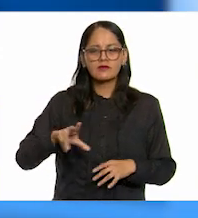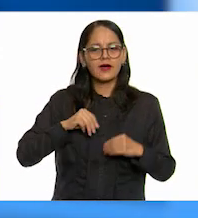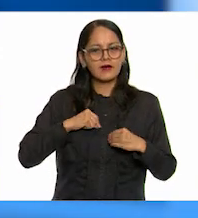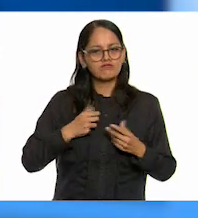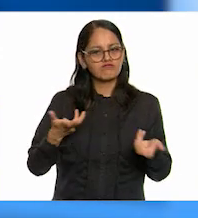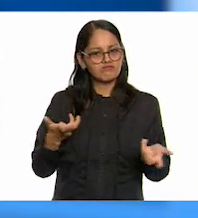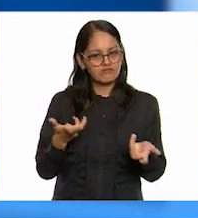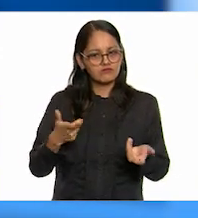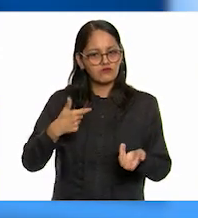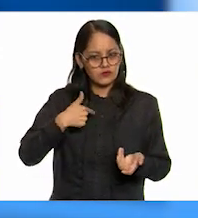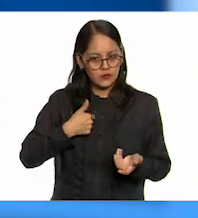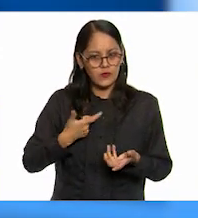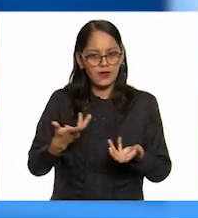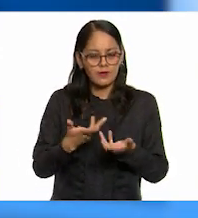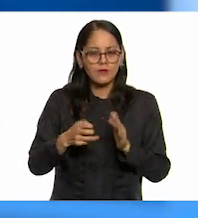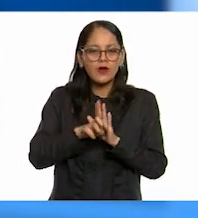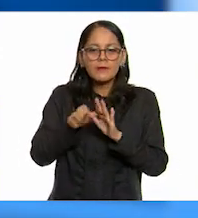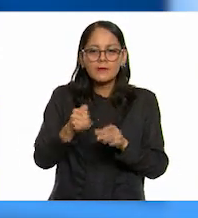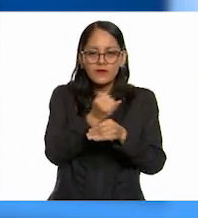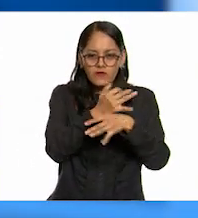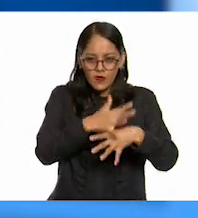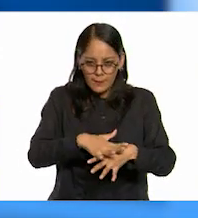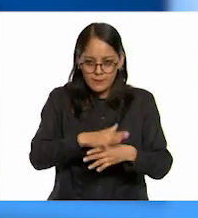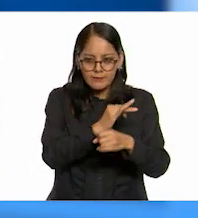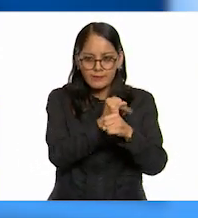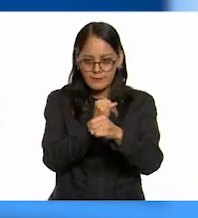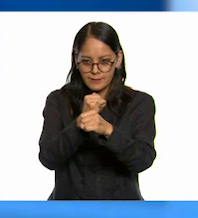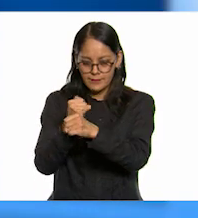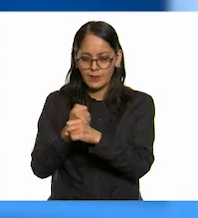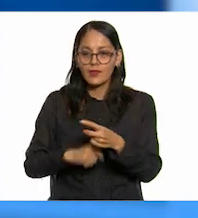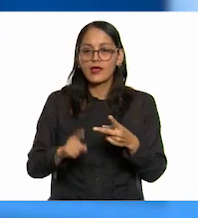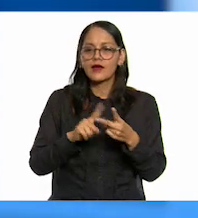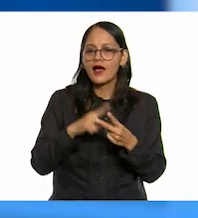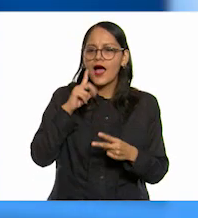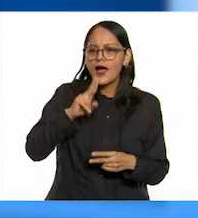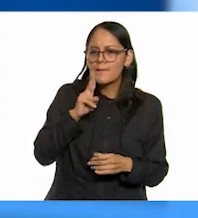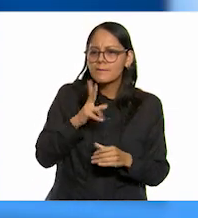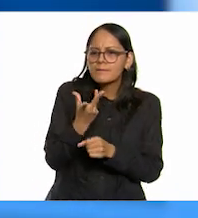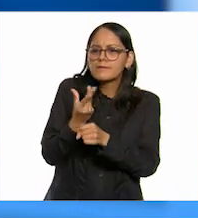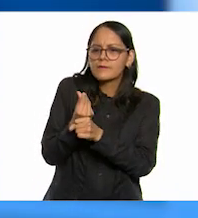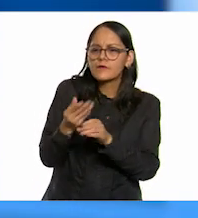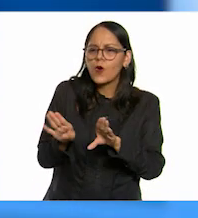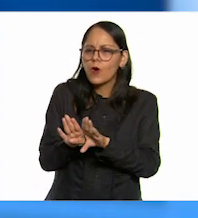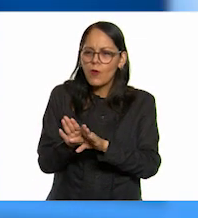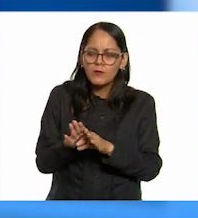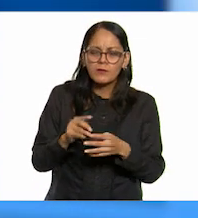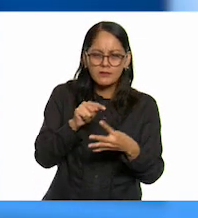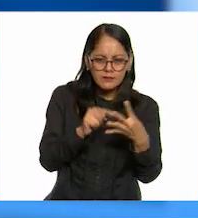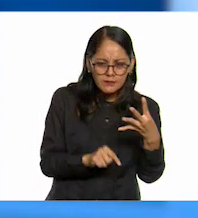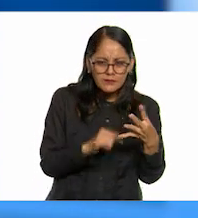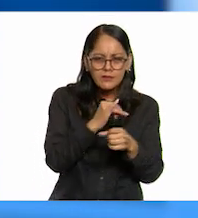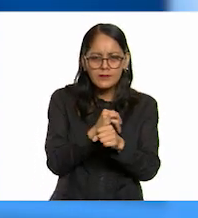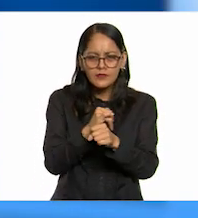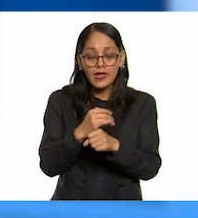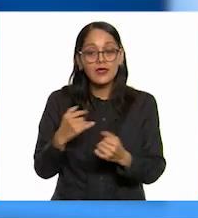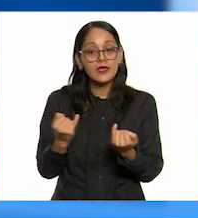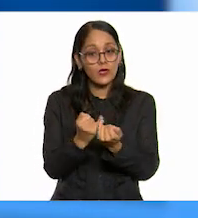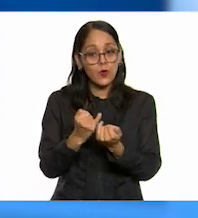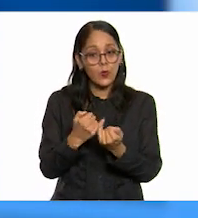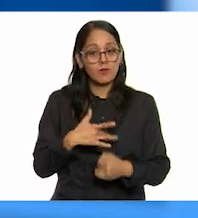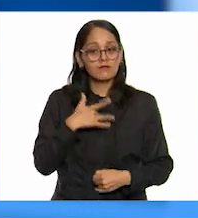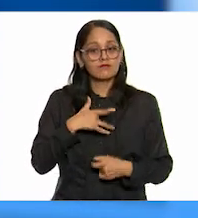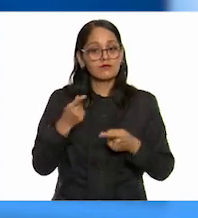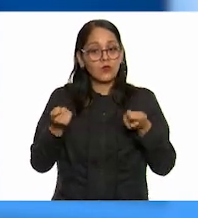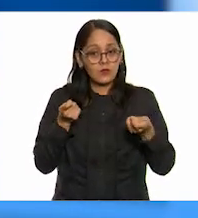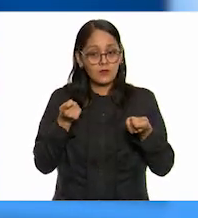malestar, por ejemplo, me informo, busco alternativas para solucionar ese rechazo y regulo mi emoción, pues entonces